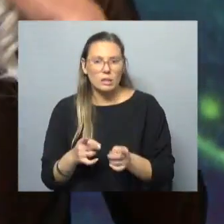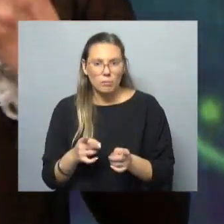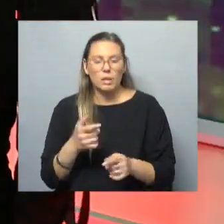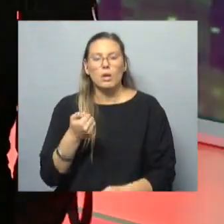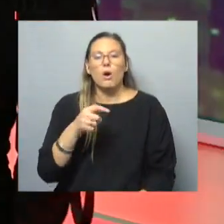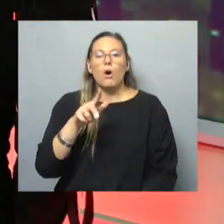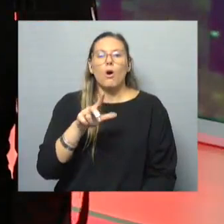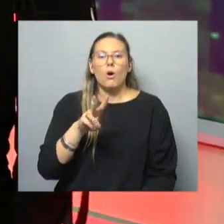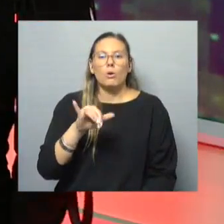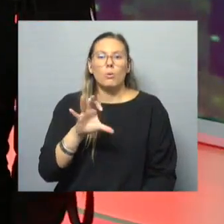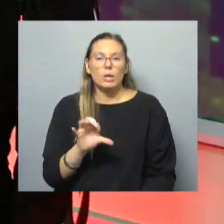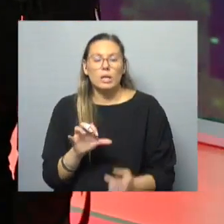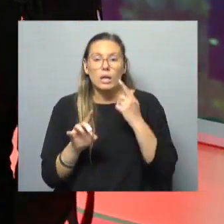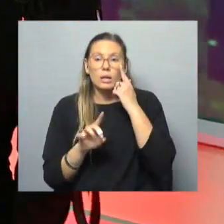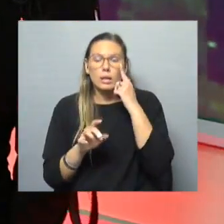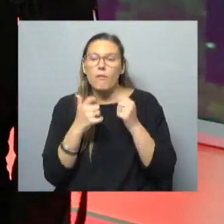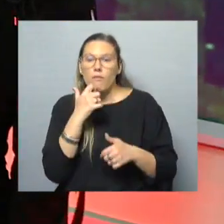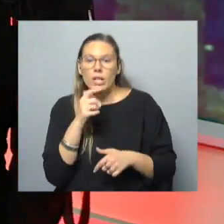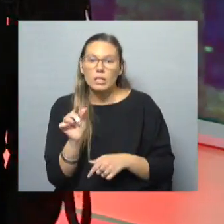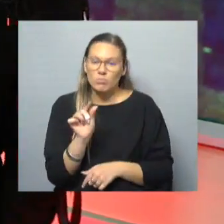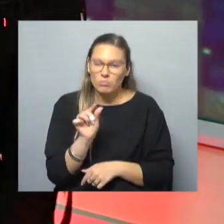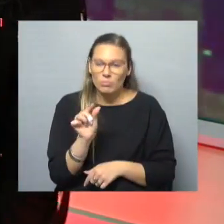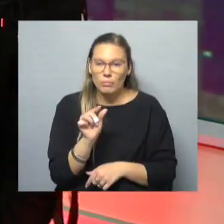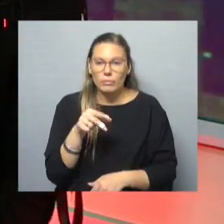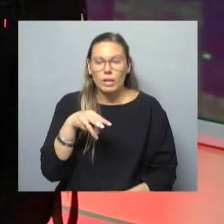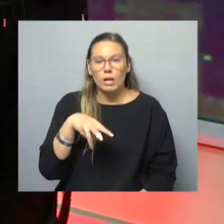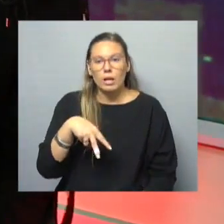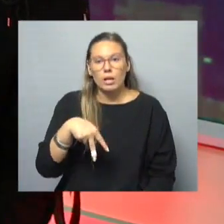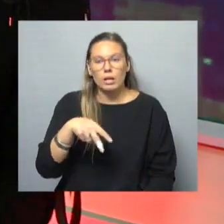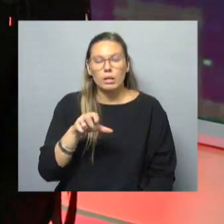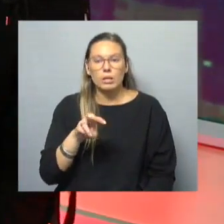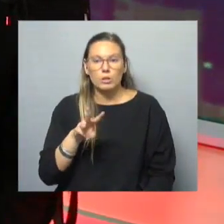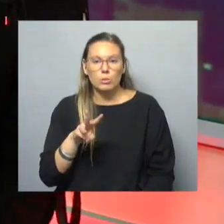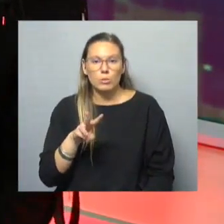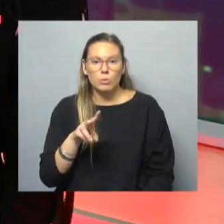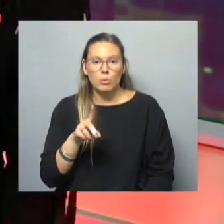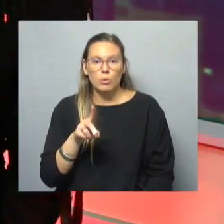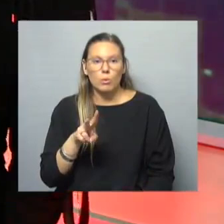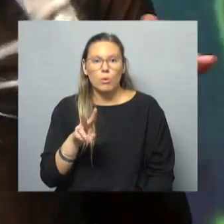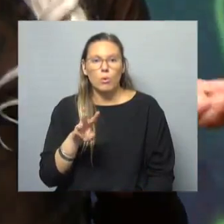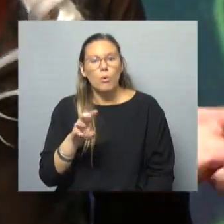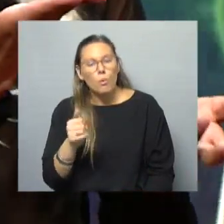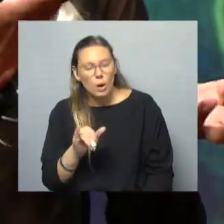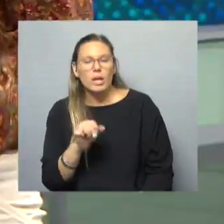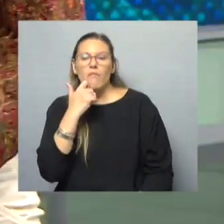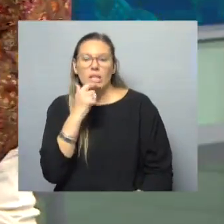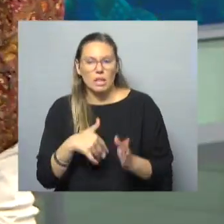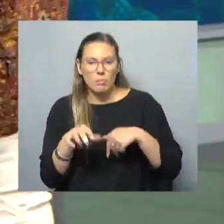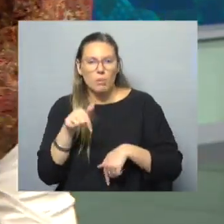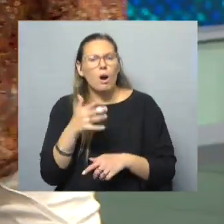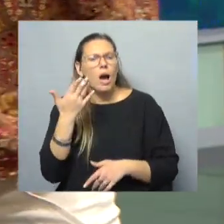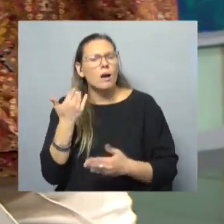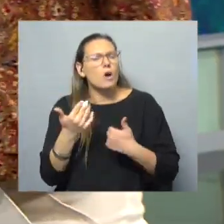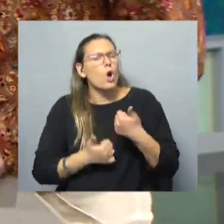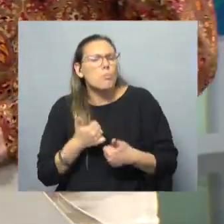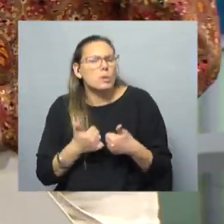Way y lo que no todavía hay como mucho es New Way en el país. Qué poquito. Se compite. Vos hablaste de competencia, perdón. Sí. Dijiste